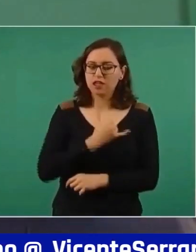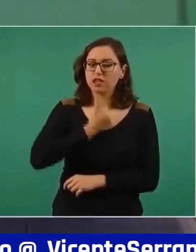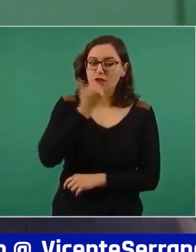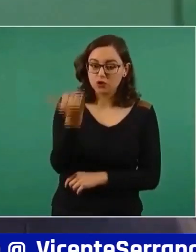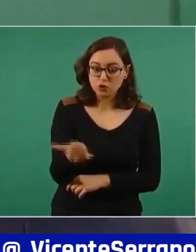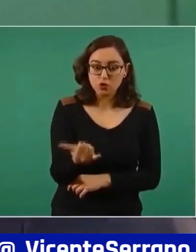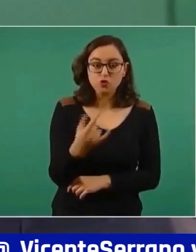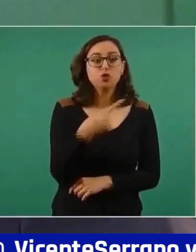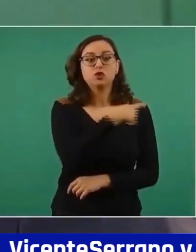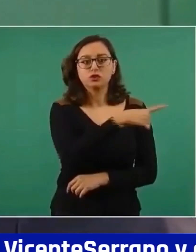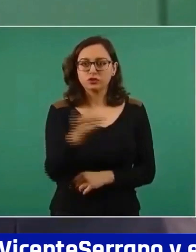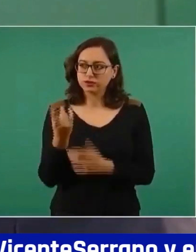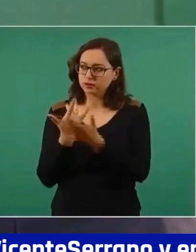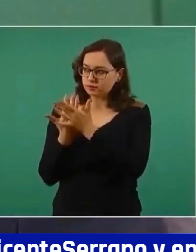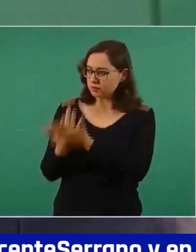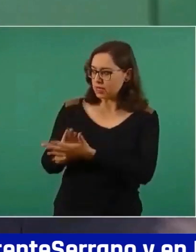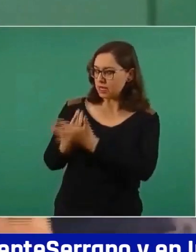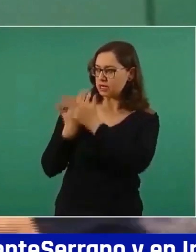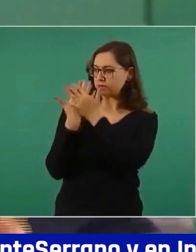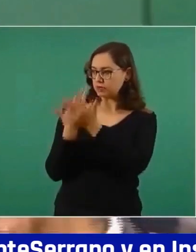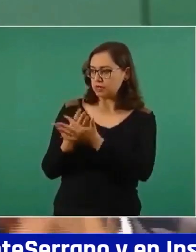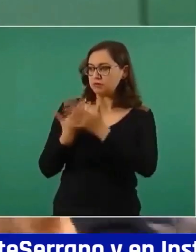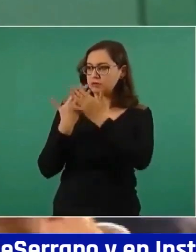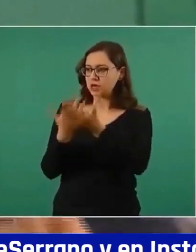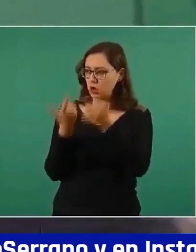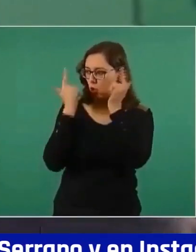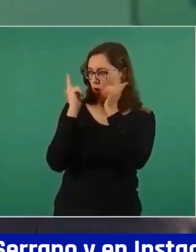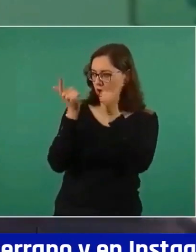sopilotes, de quienes quisieran